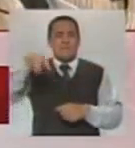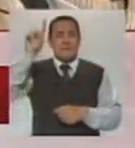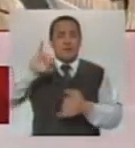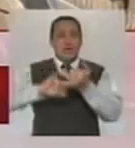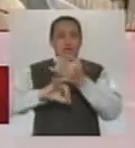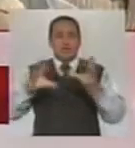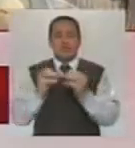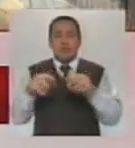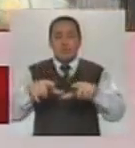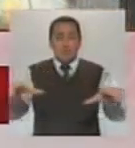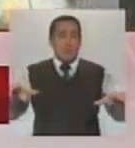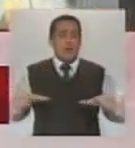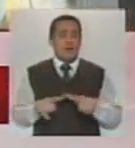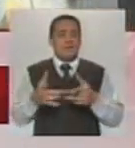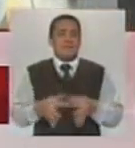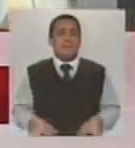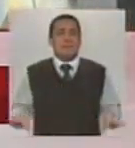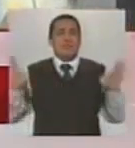área importante